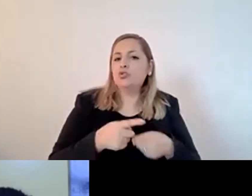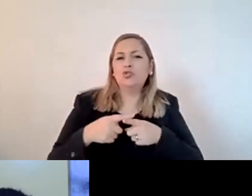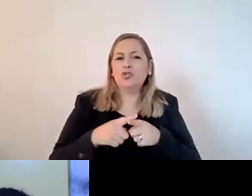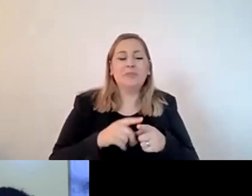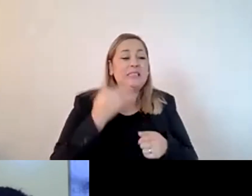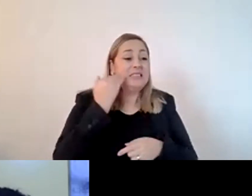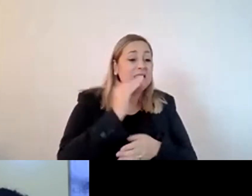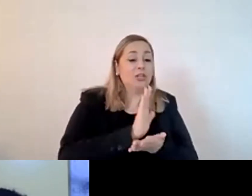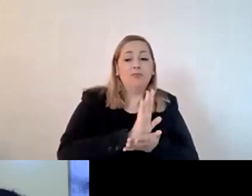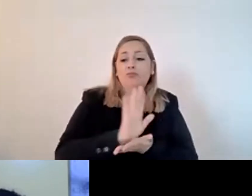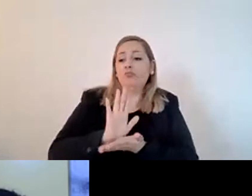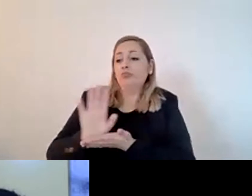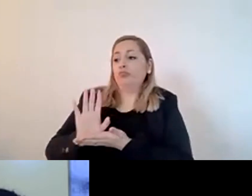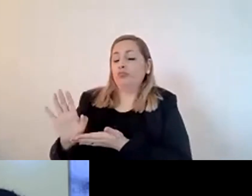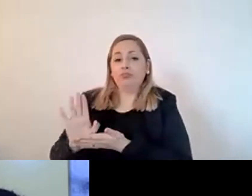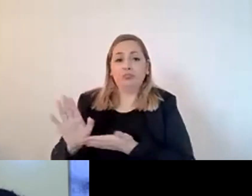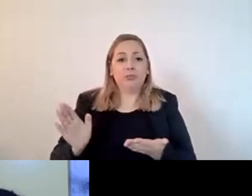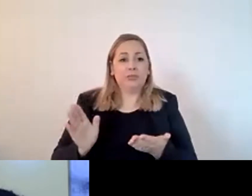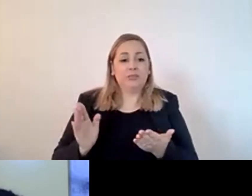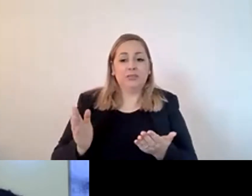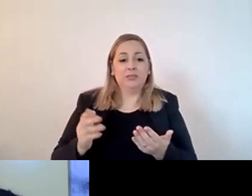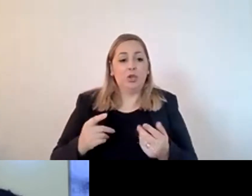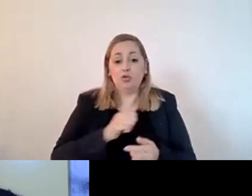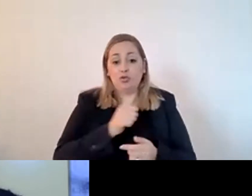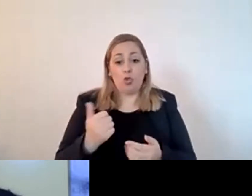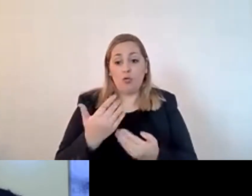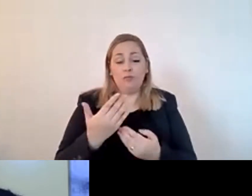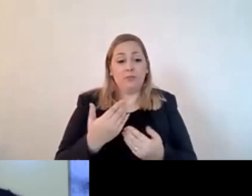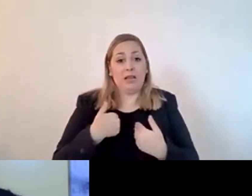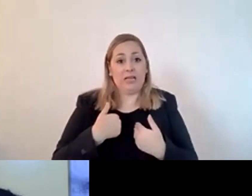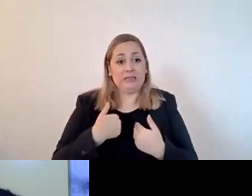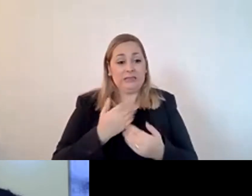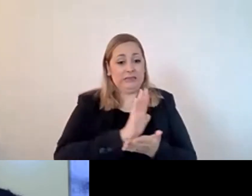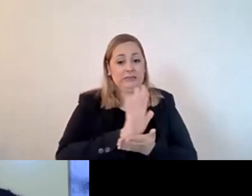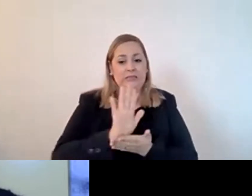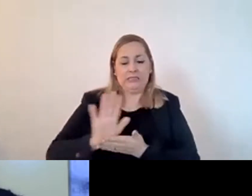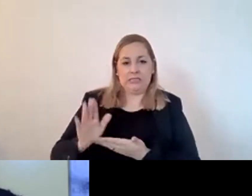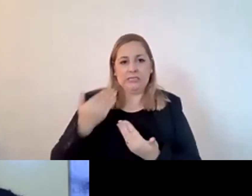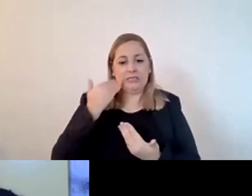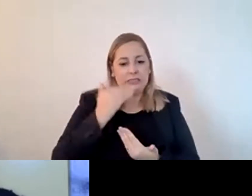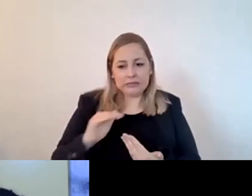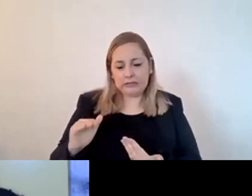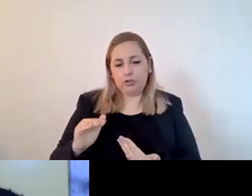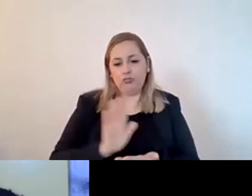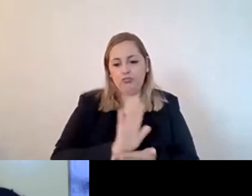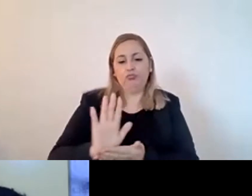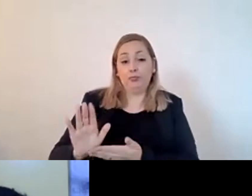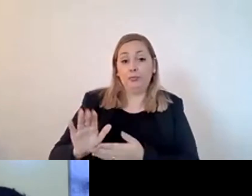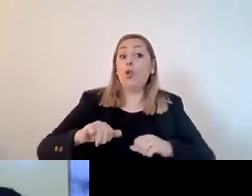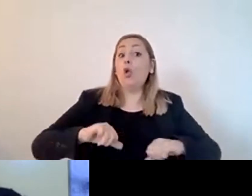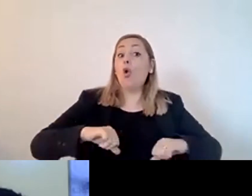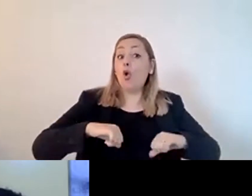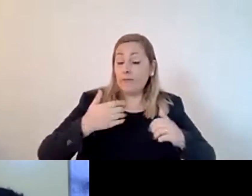se ve presionado, el niño se ve rechazado. Eso es lo que la mayor parte de estos jóvenes y